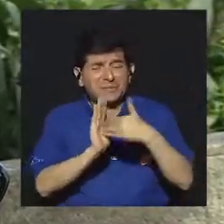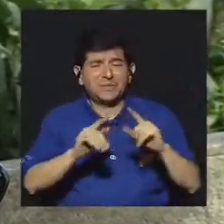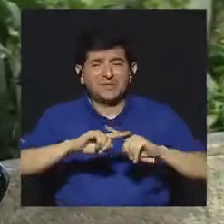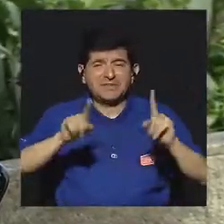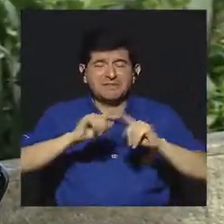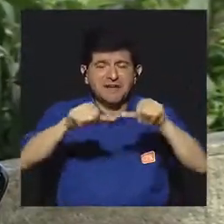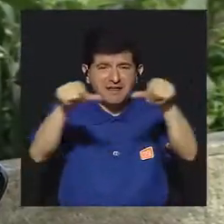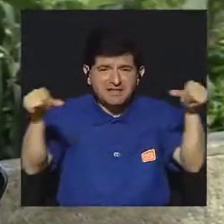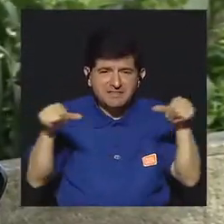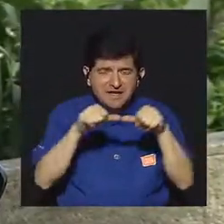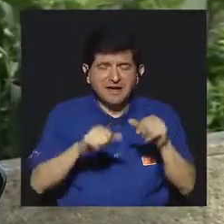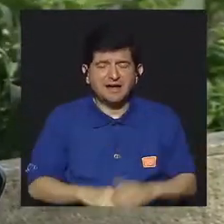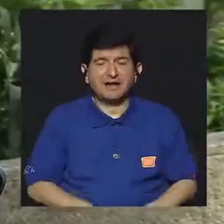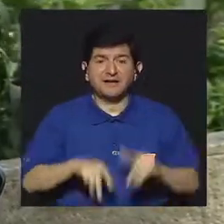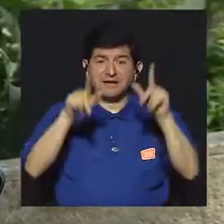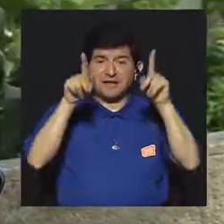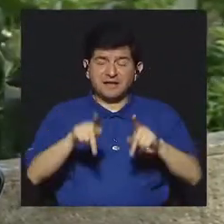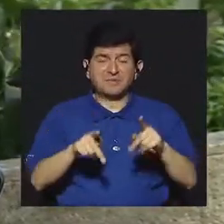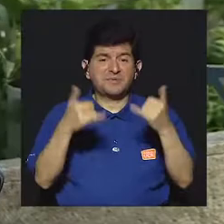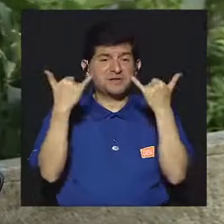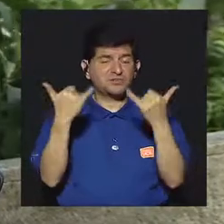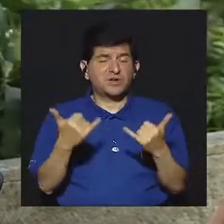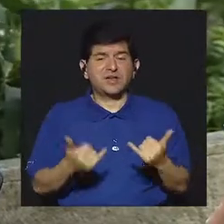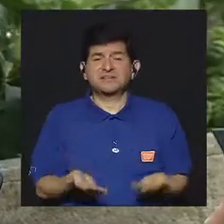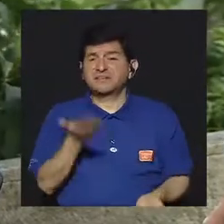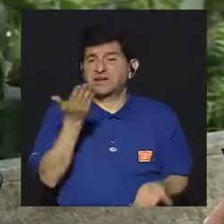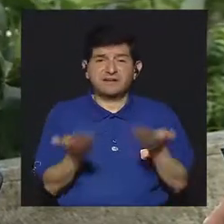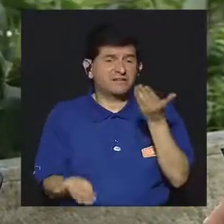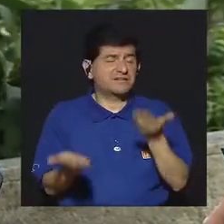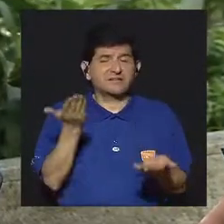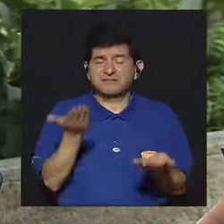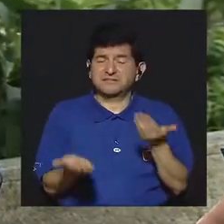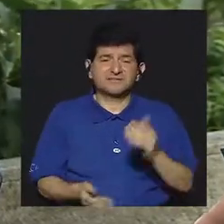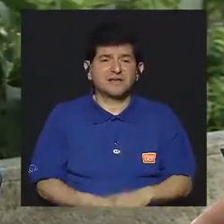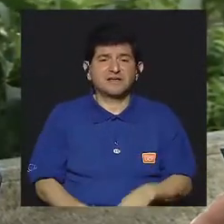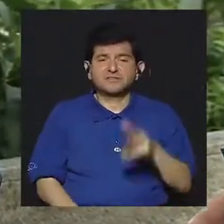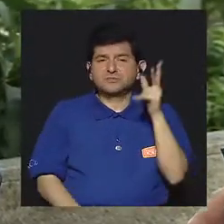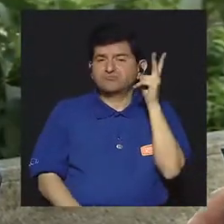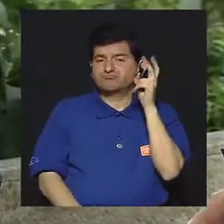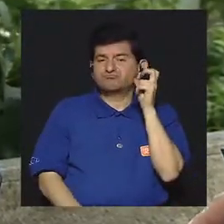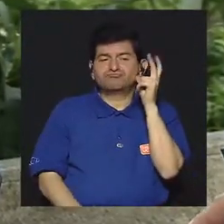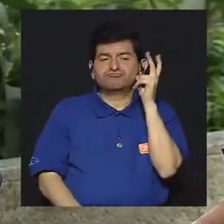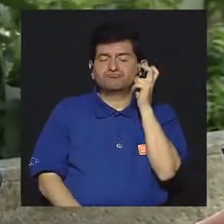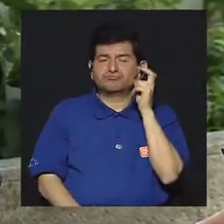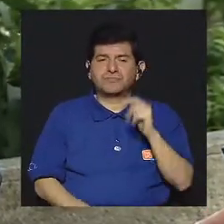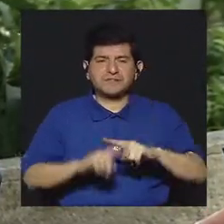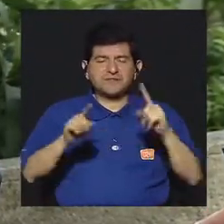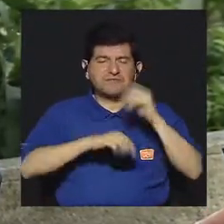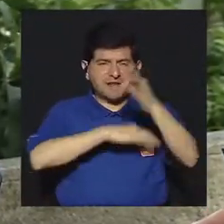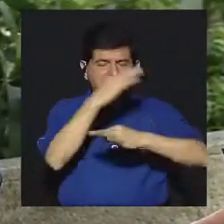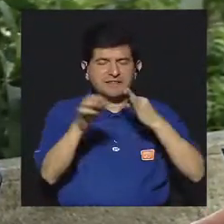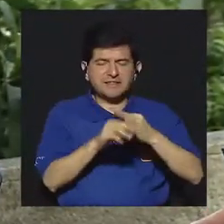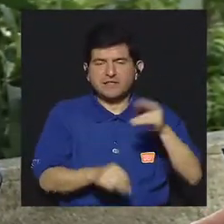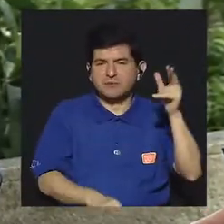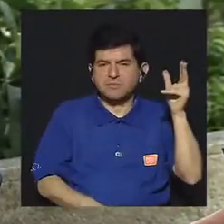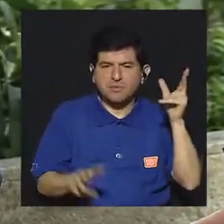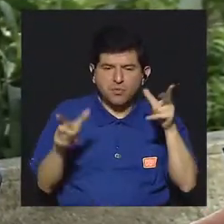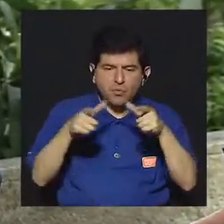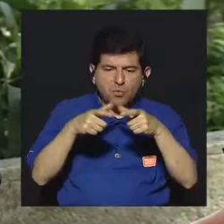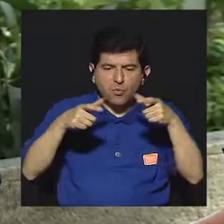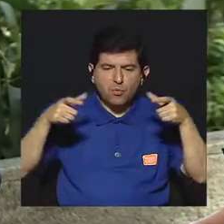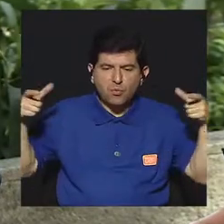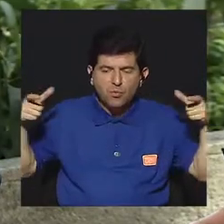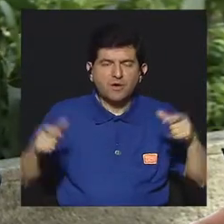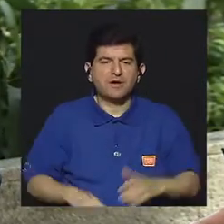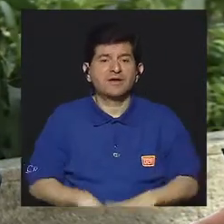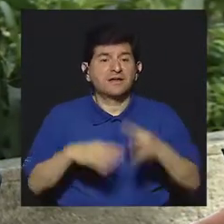por sectores, entonces la persona va dejando de percibir ciertos tipos de sonidos y ahí es